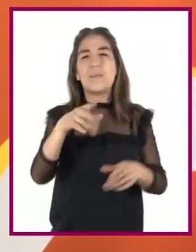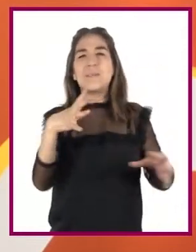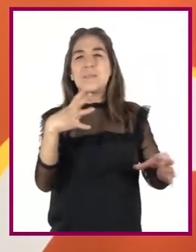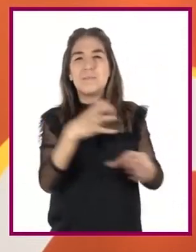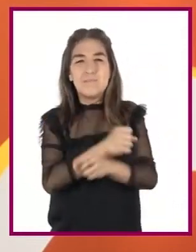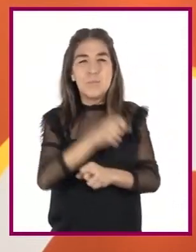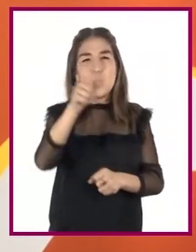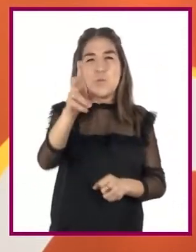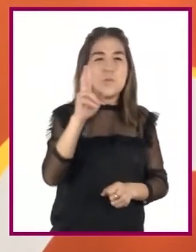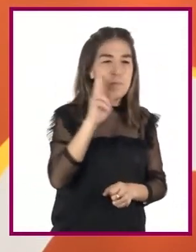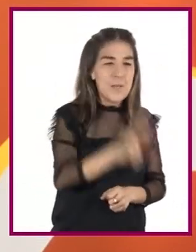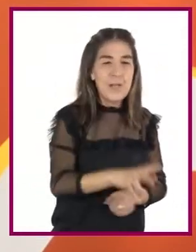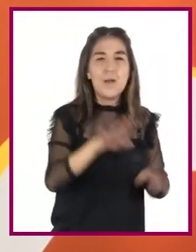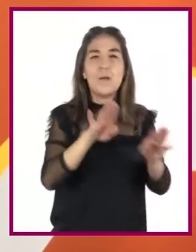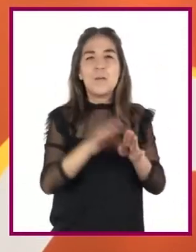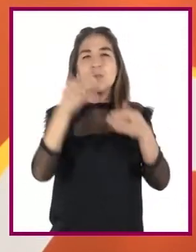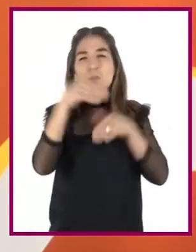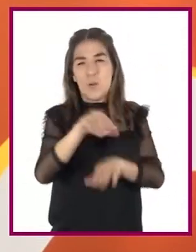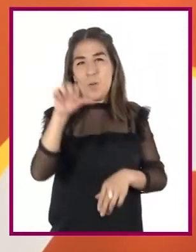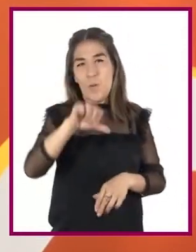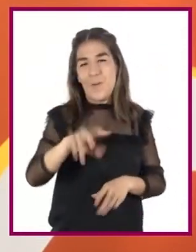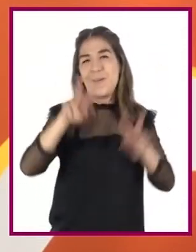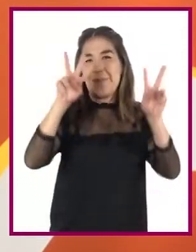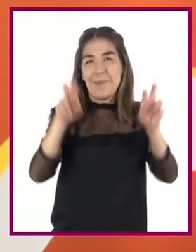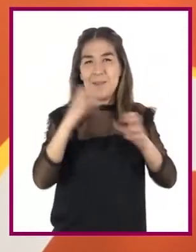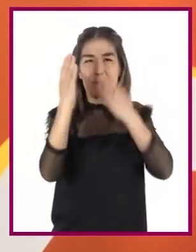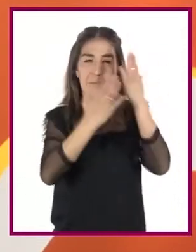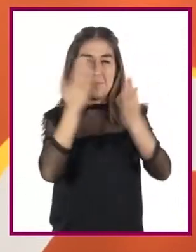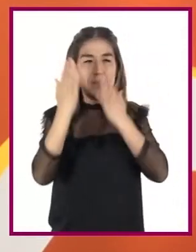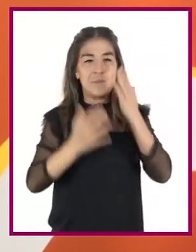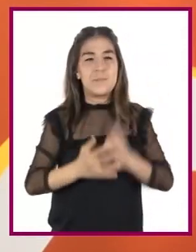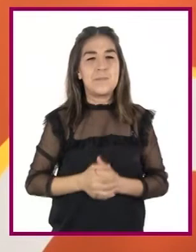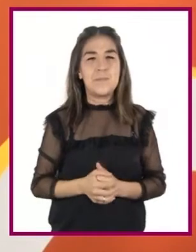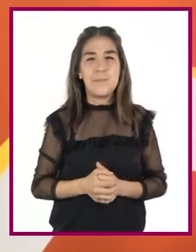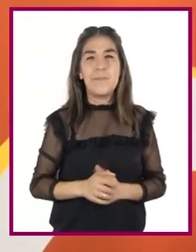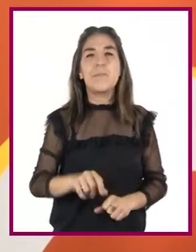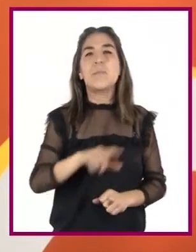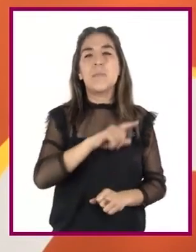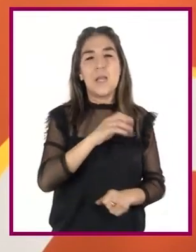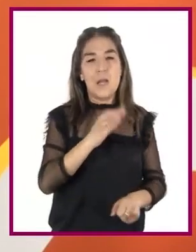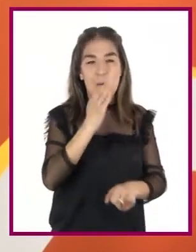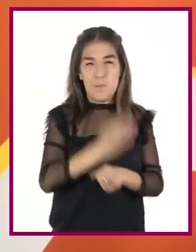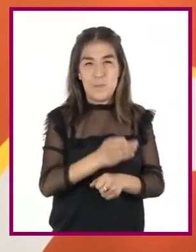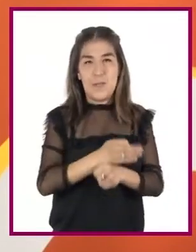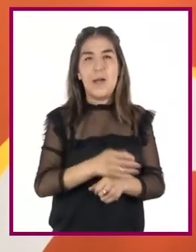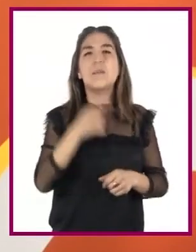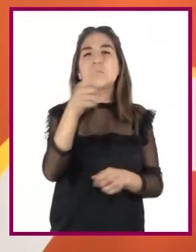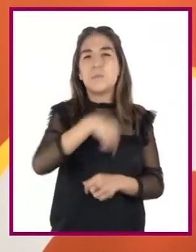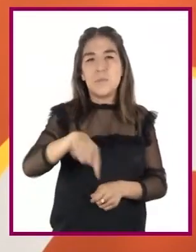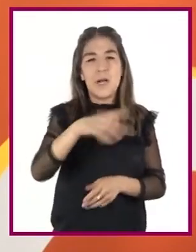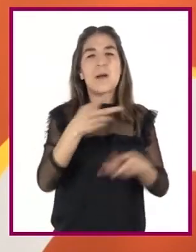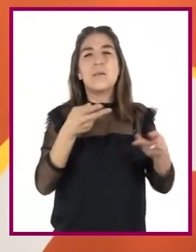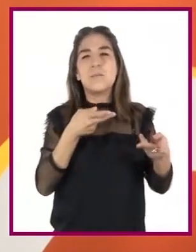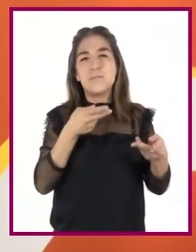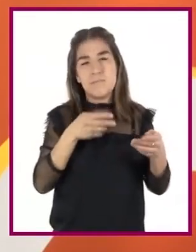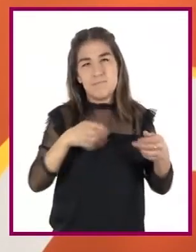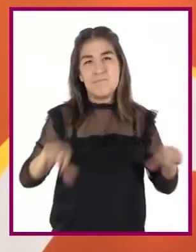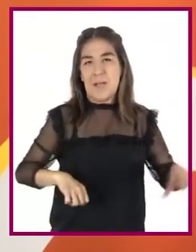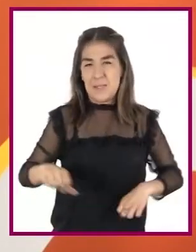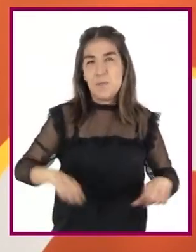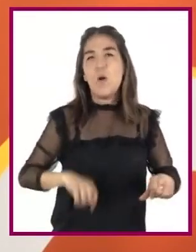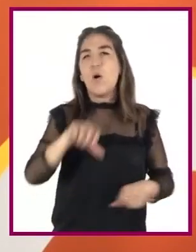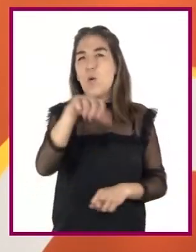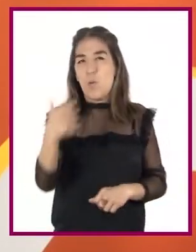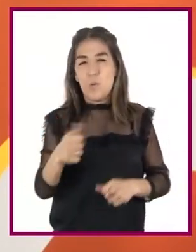u observaciones acerca del tema que estamos estudiando. A continuación, trabajaremos en otra situación,